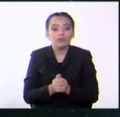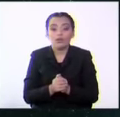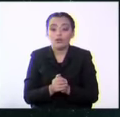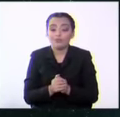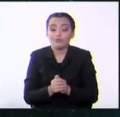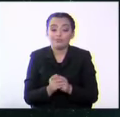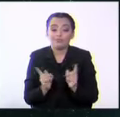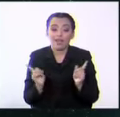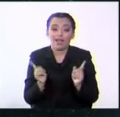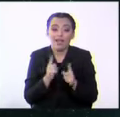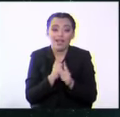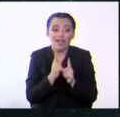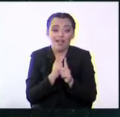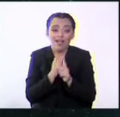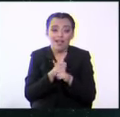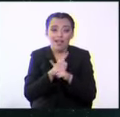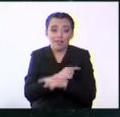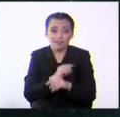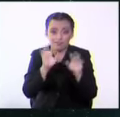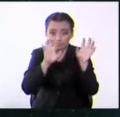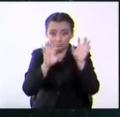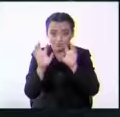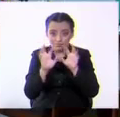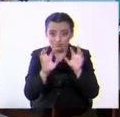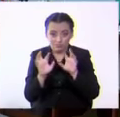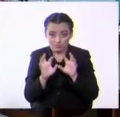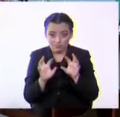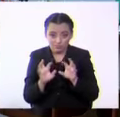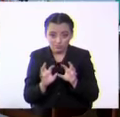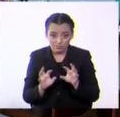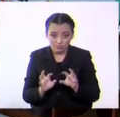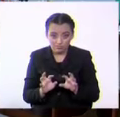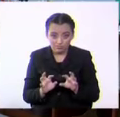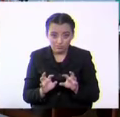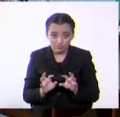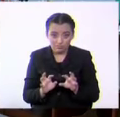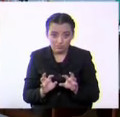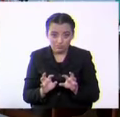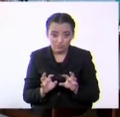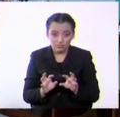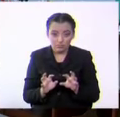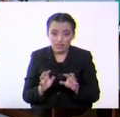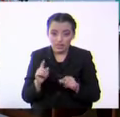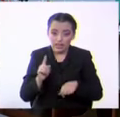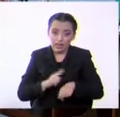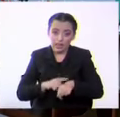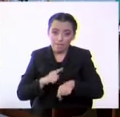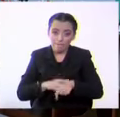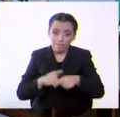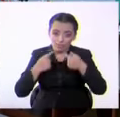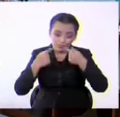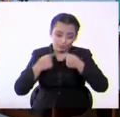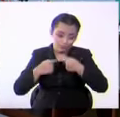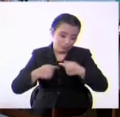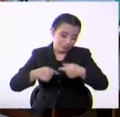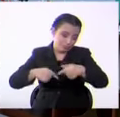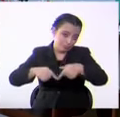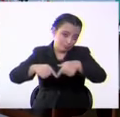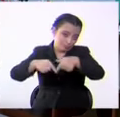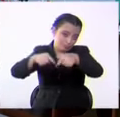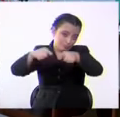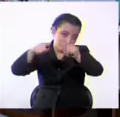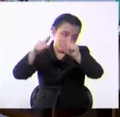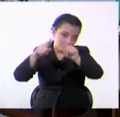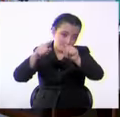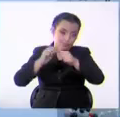de los patrones del clima durante un largo periodo del tiempo que la variación ocurre